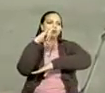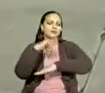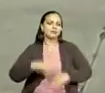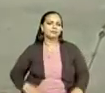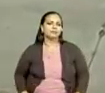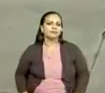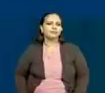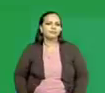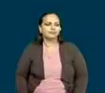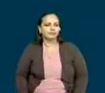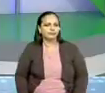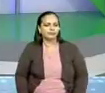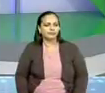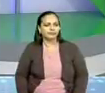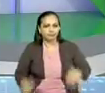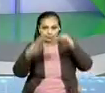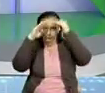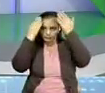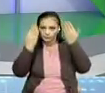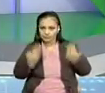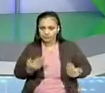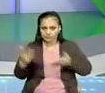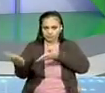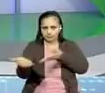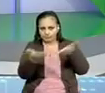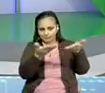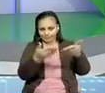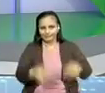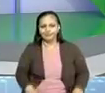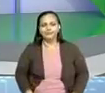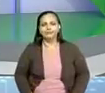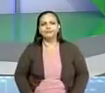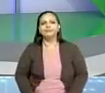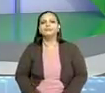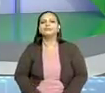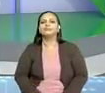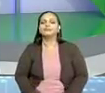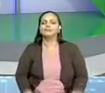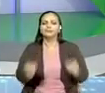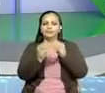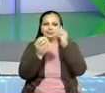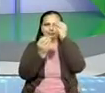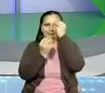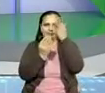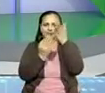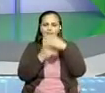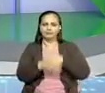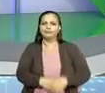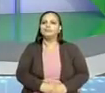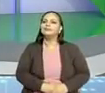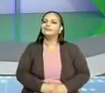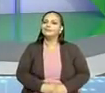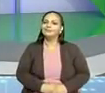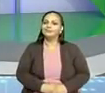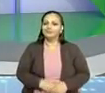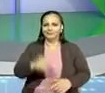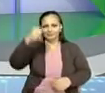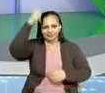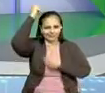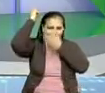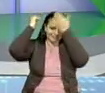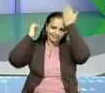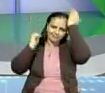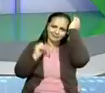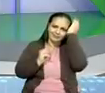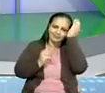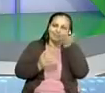mi querida Rosita. Sí, por supuesto, con usted. Más información, adelante. Claro que sí, mi querido José, y más adelante para